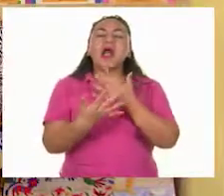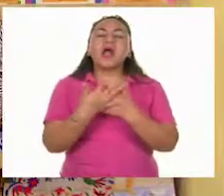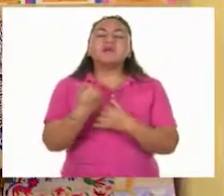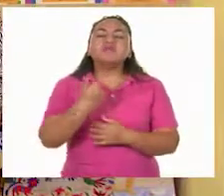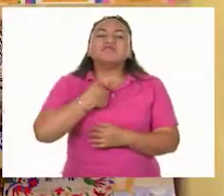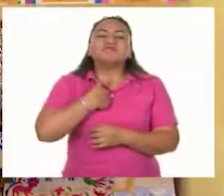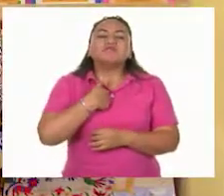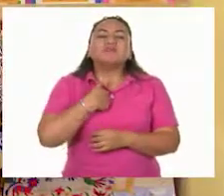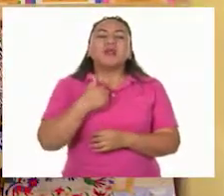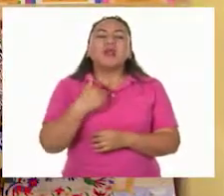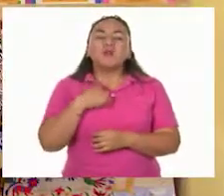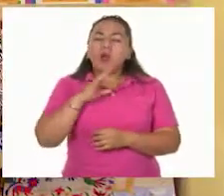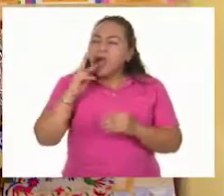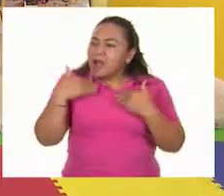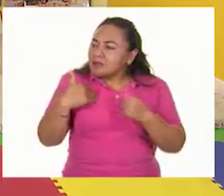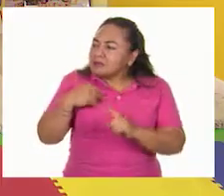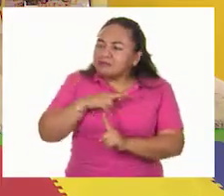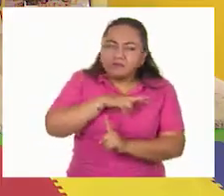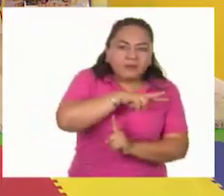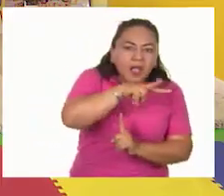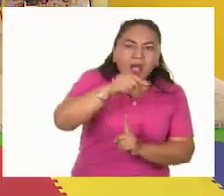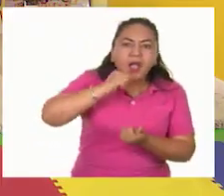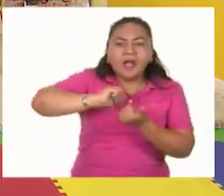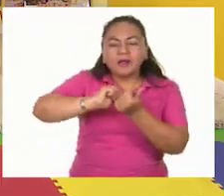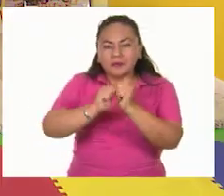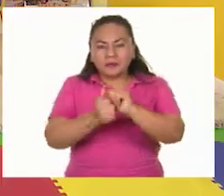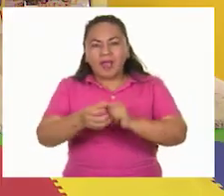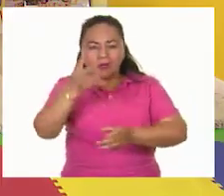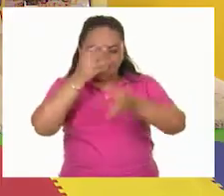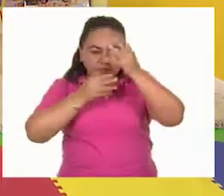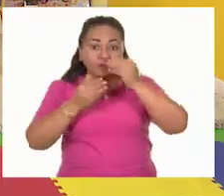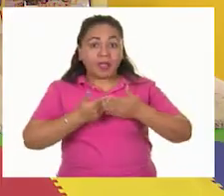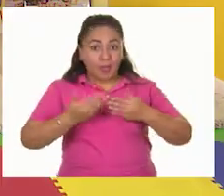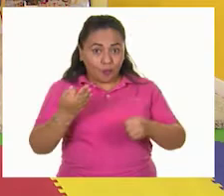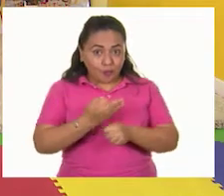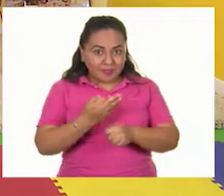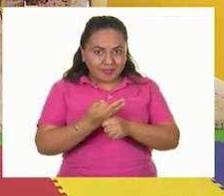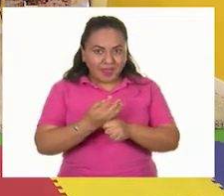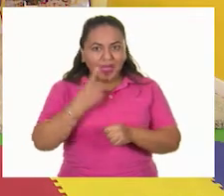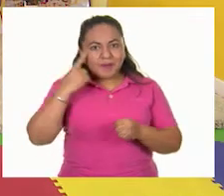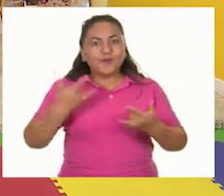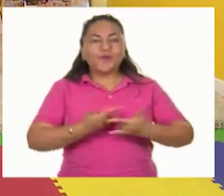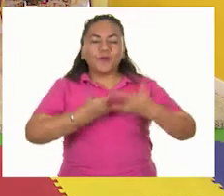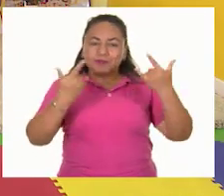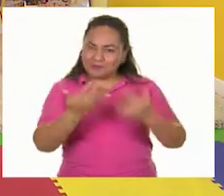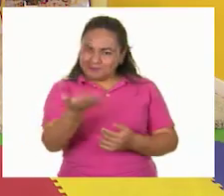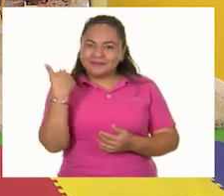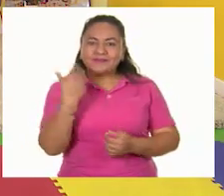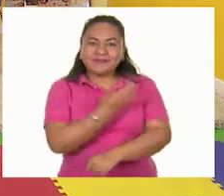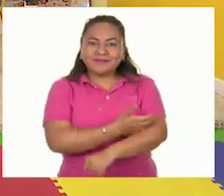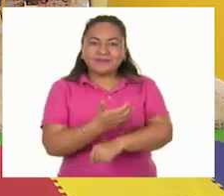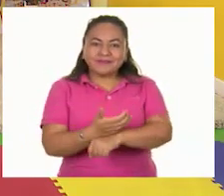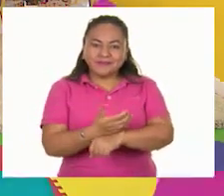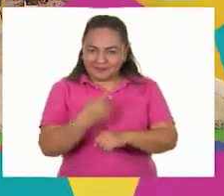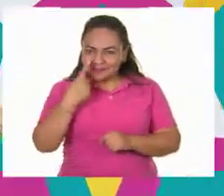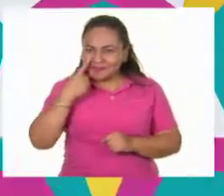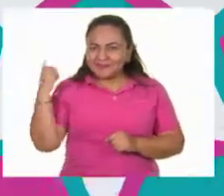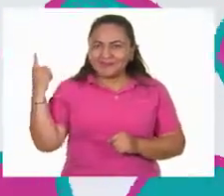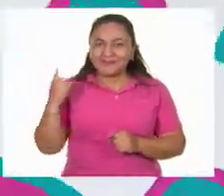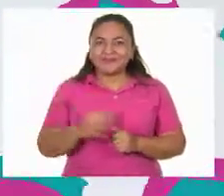mejor su entorno físico y social. Y ahora es momento de disfrutar un cuento. ¡Acompáñenos! ¡Vamos a